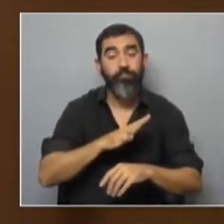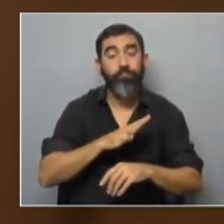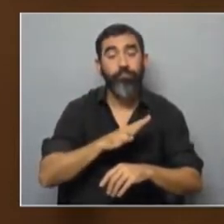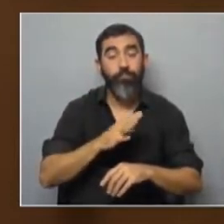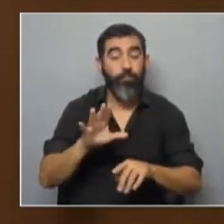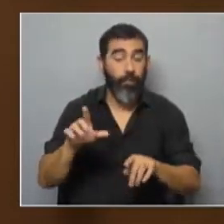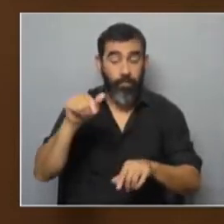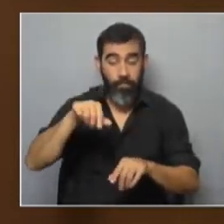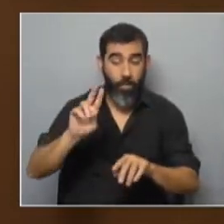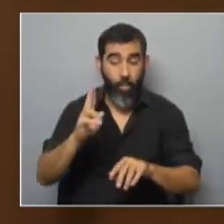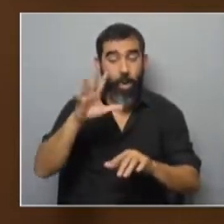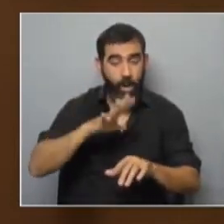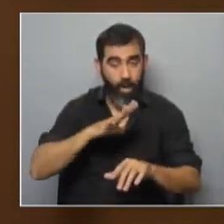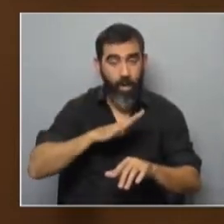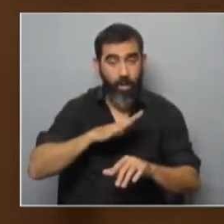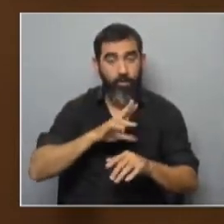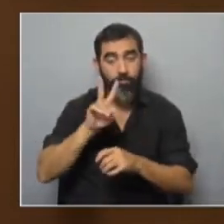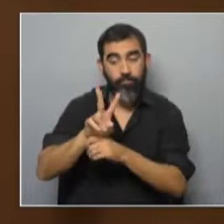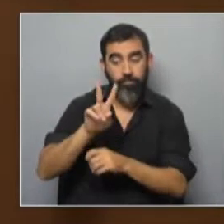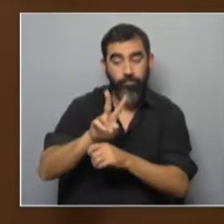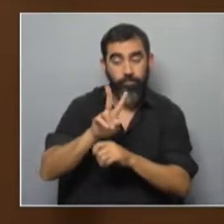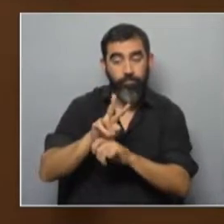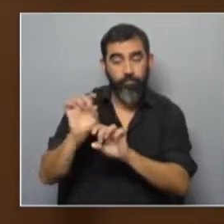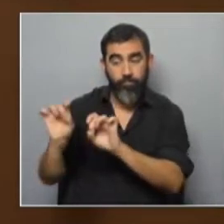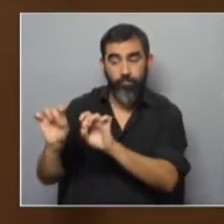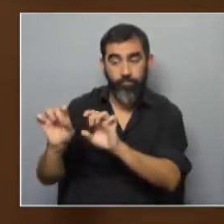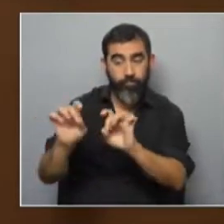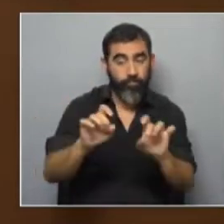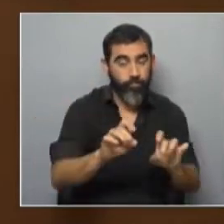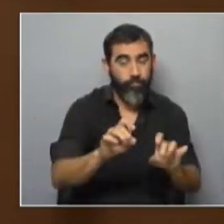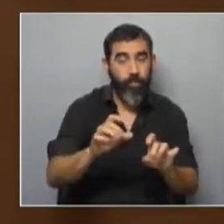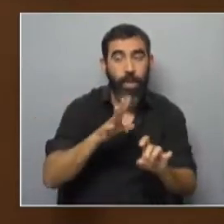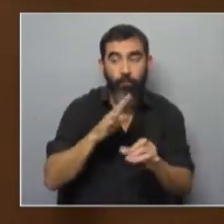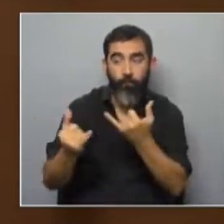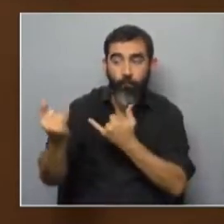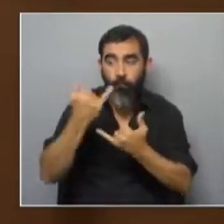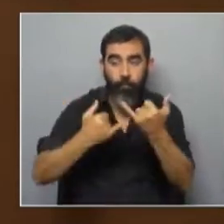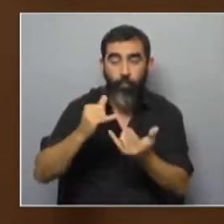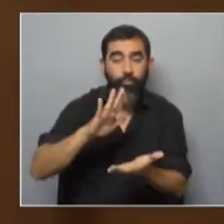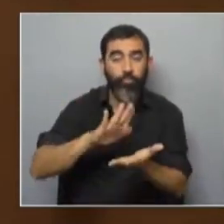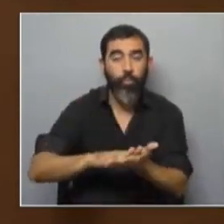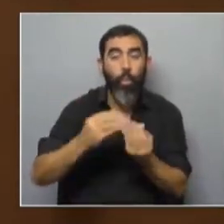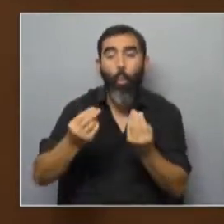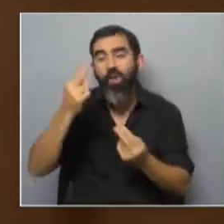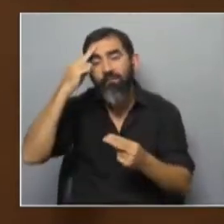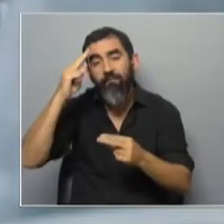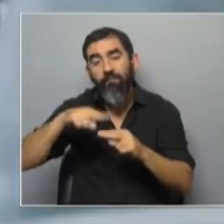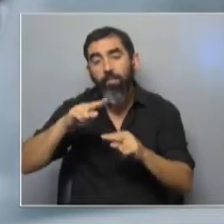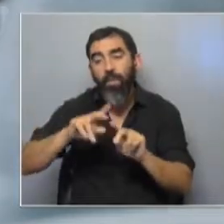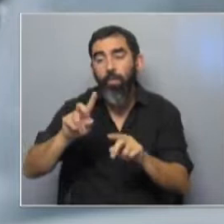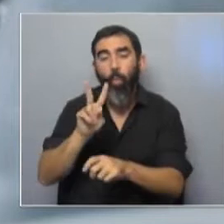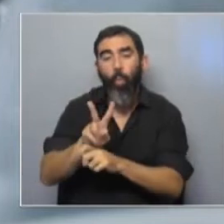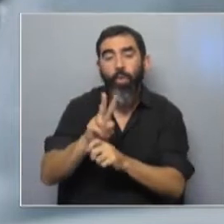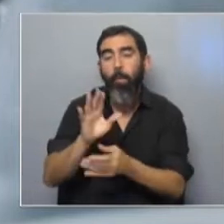como tenemos en nuestro país, una vigilancia epidemiológica que nos dé información acerca de qué enfermedades nos tenemos que